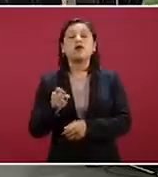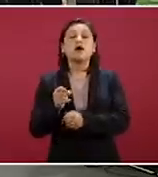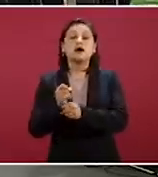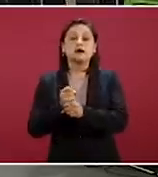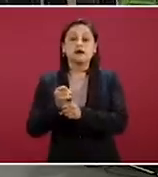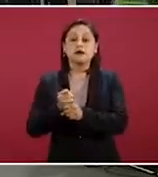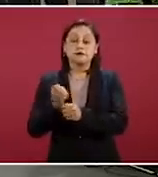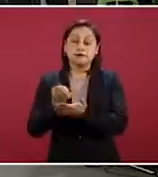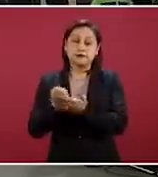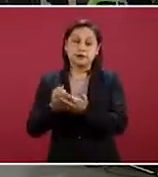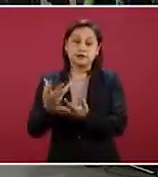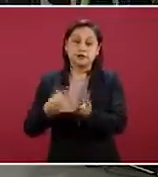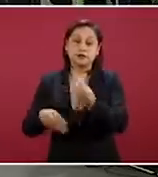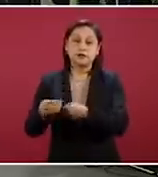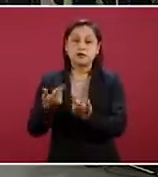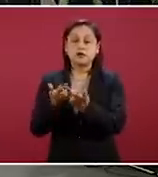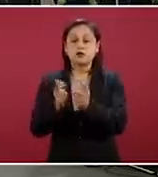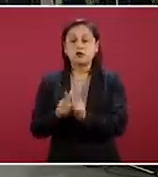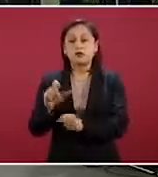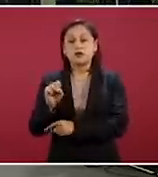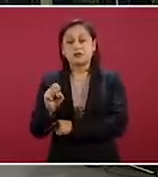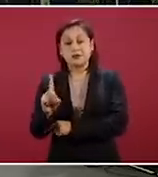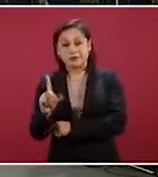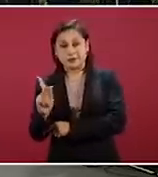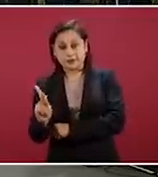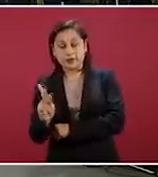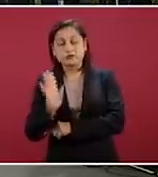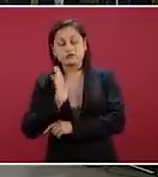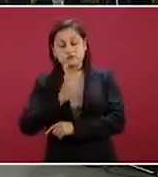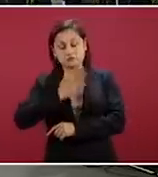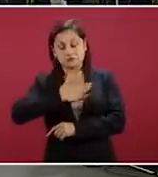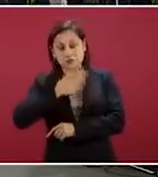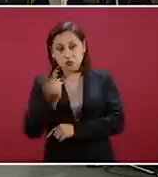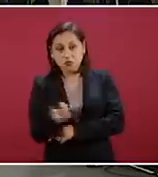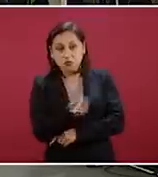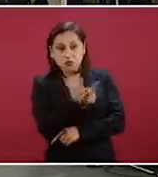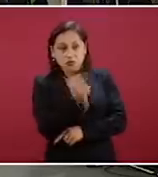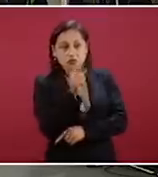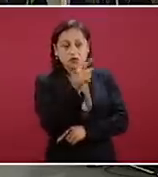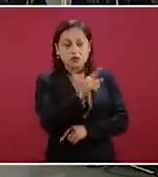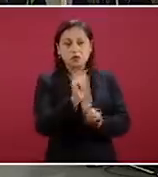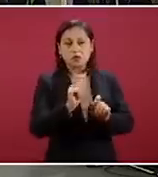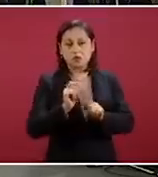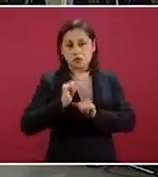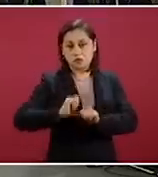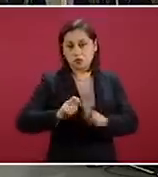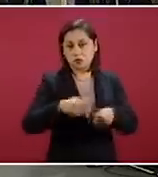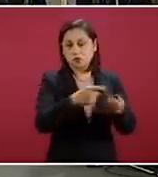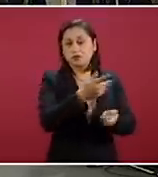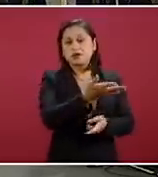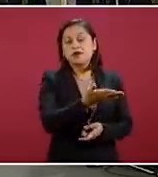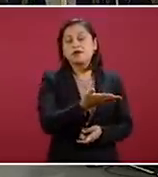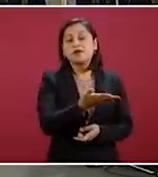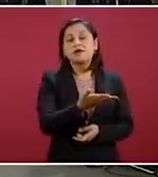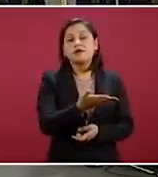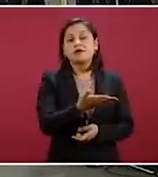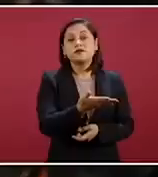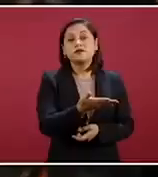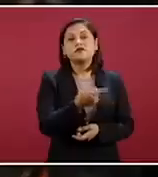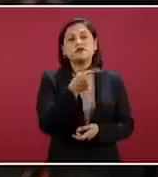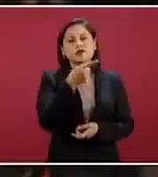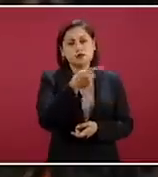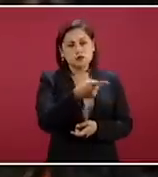SDP. Yo le quisiera preguntar al comisionado, ha trascendido en varias